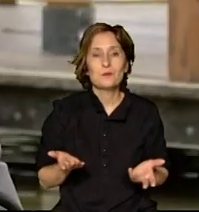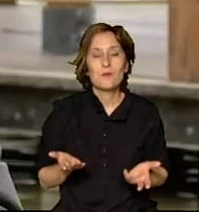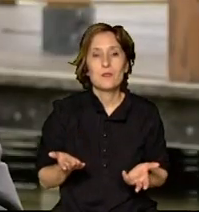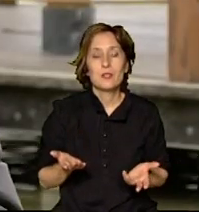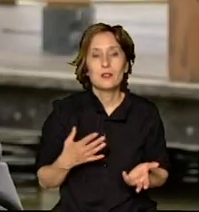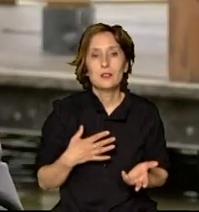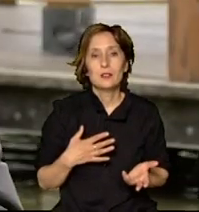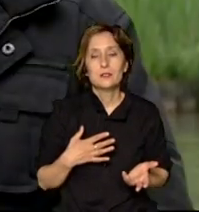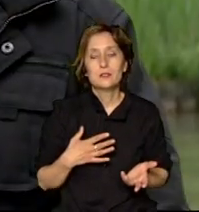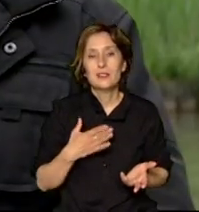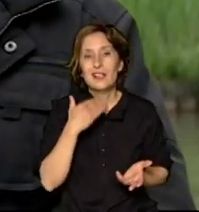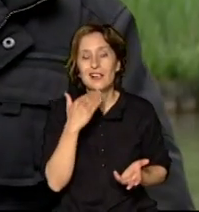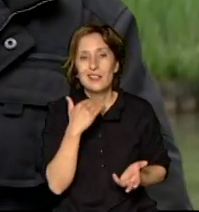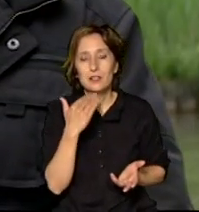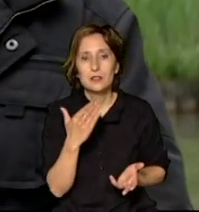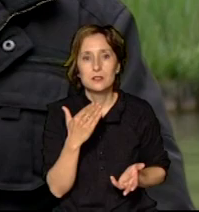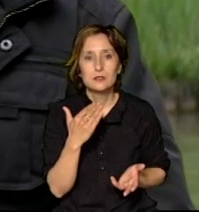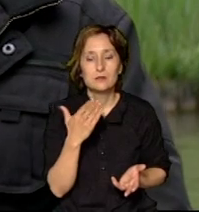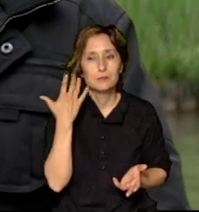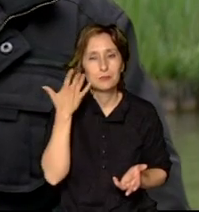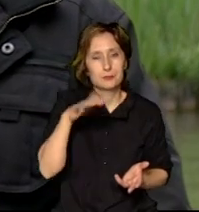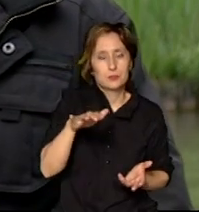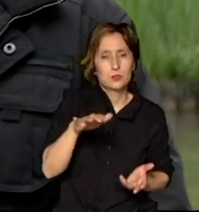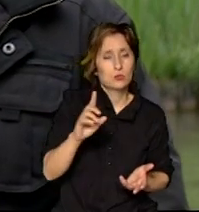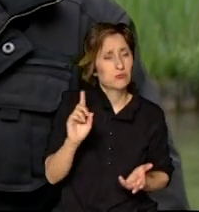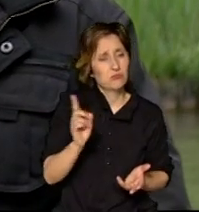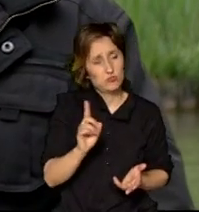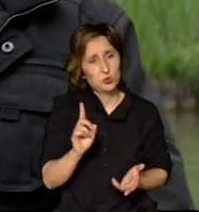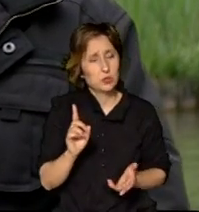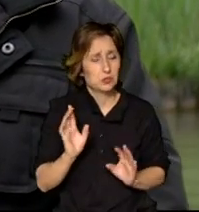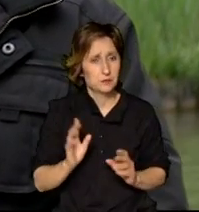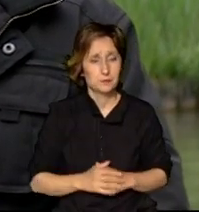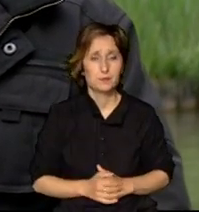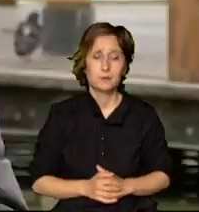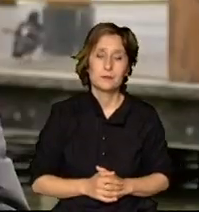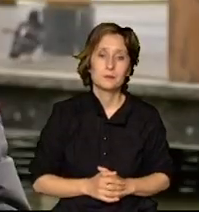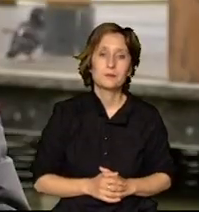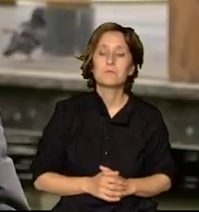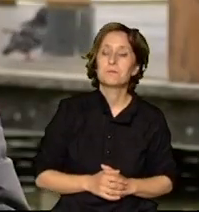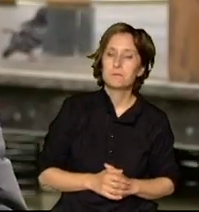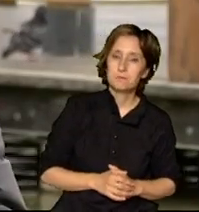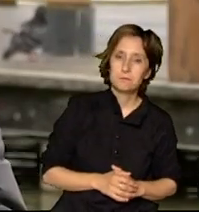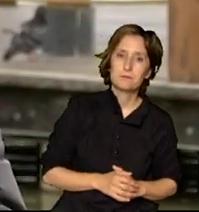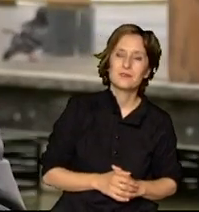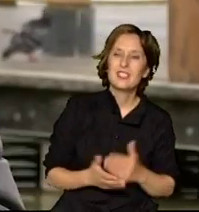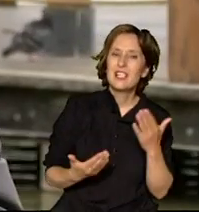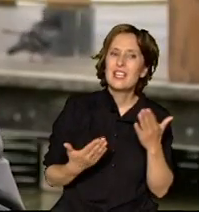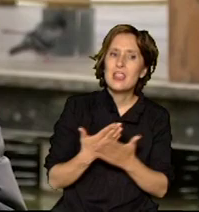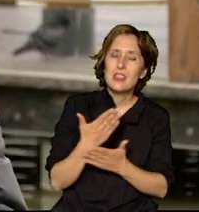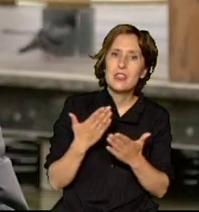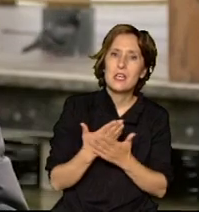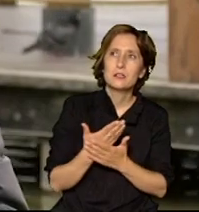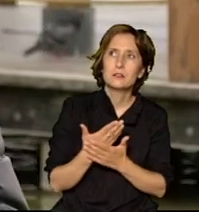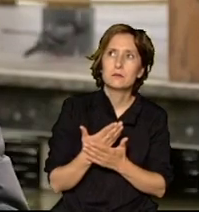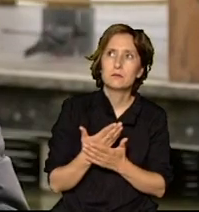algo demasiado infrecuente, ¿no? Aquí en la cuenca de Pamplona. Días como estos